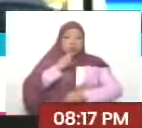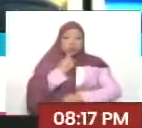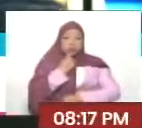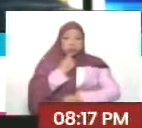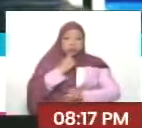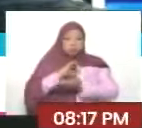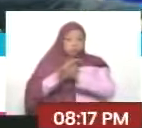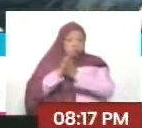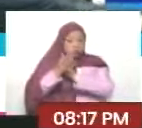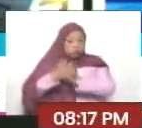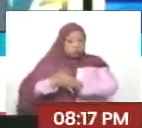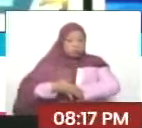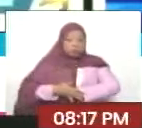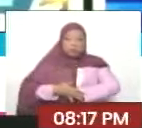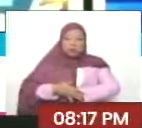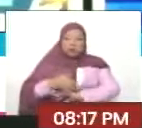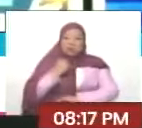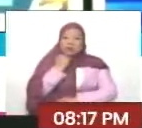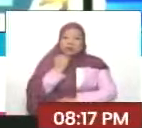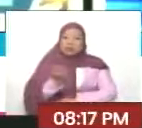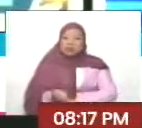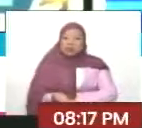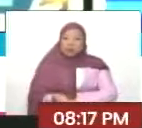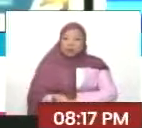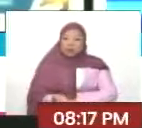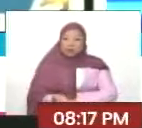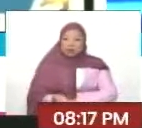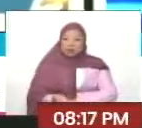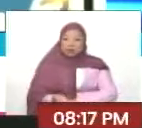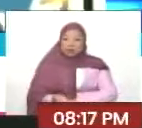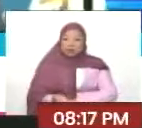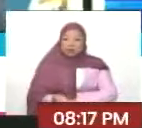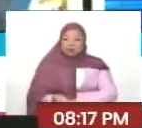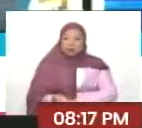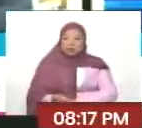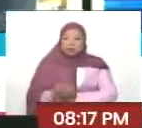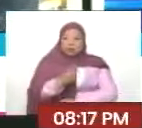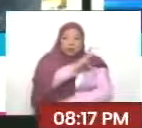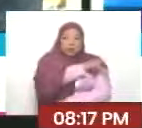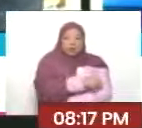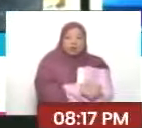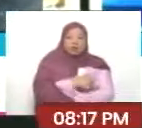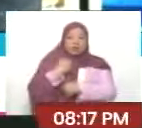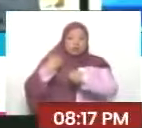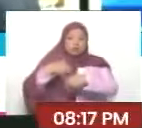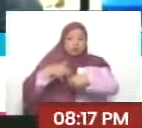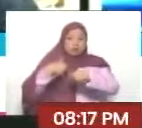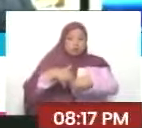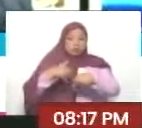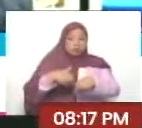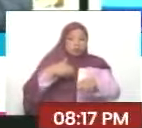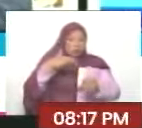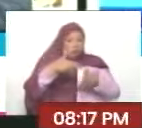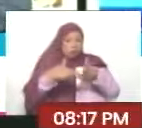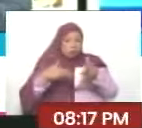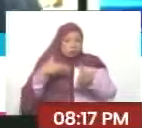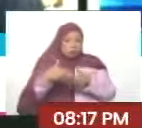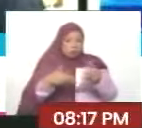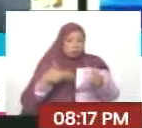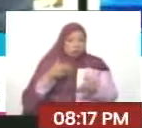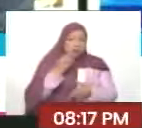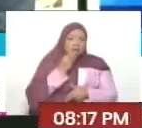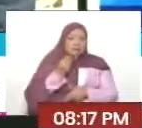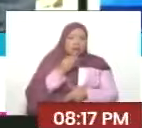suelo, por el suelo. Porque un genocidio en plena marcha los ha encontrado a ellos